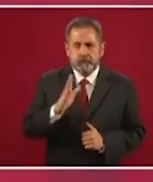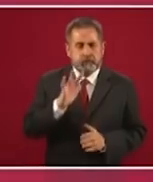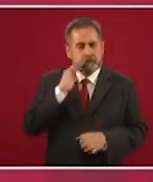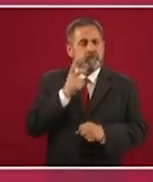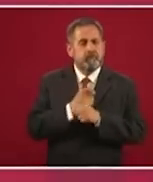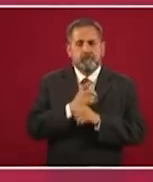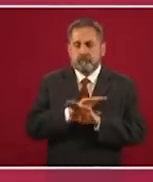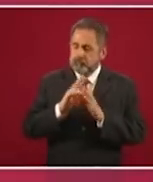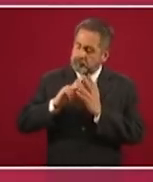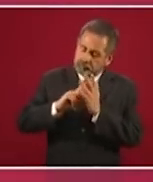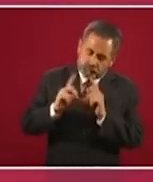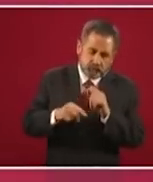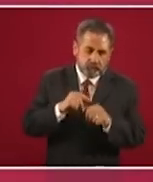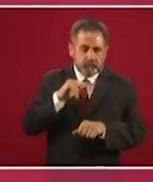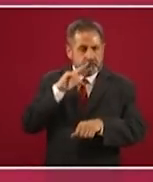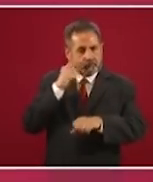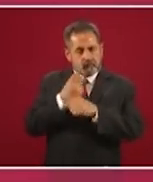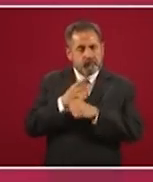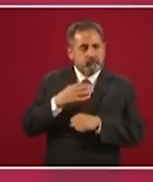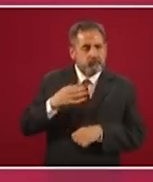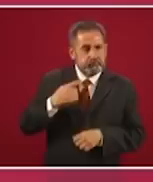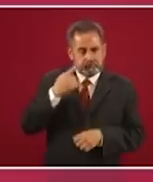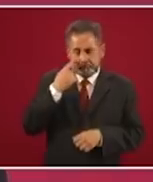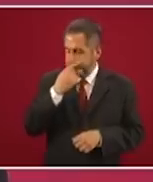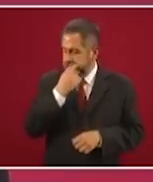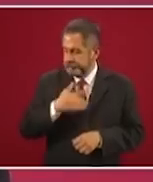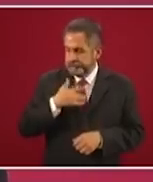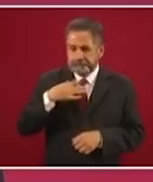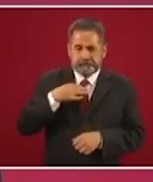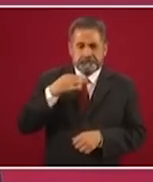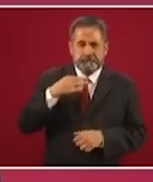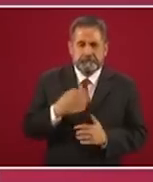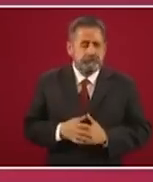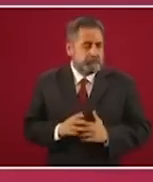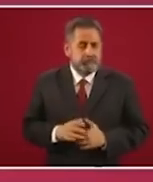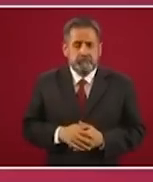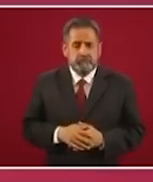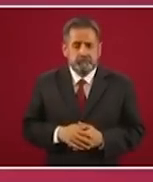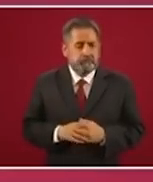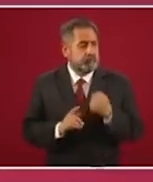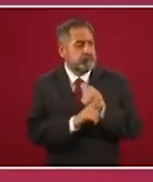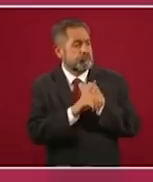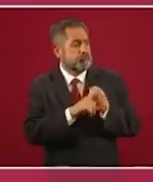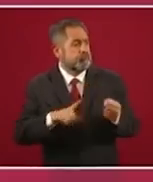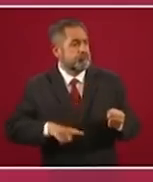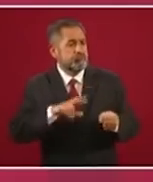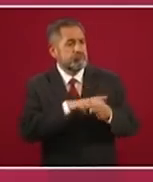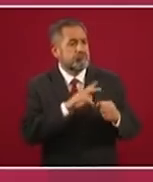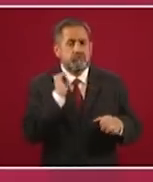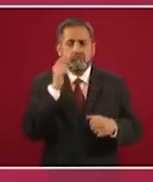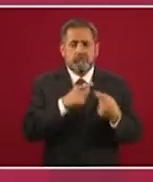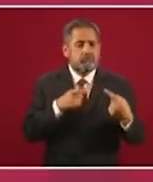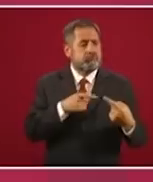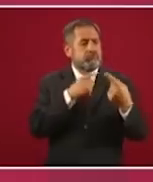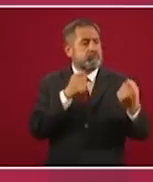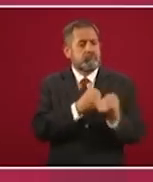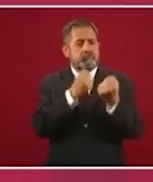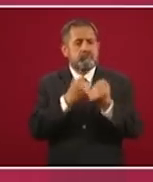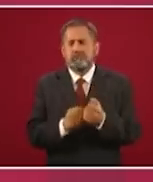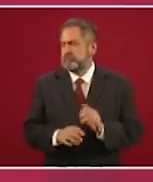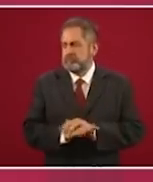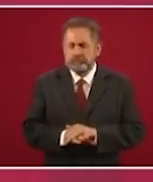voluntario, vuelvo a comentarte, no tenemos ningún problema con ningún gobernador, nada